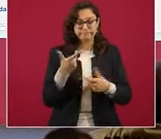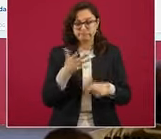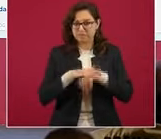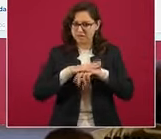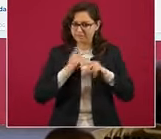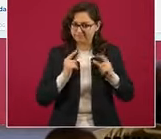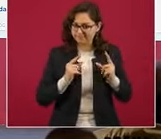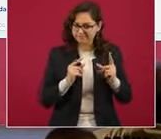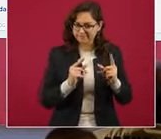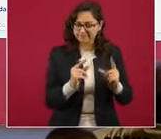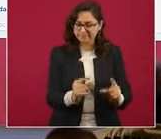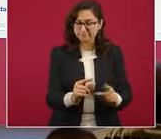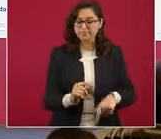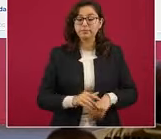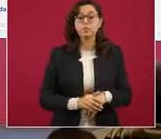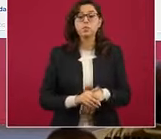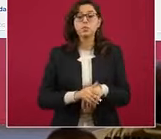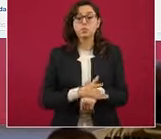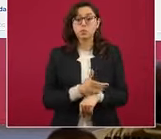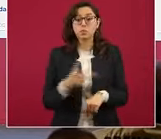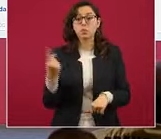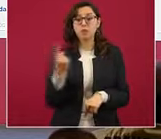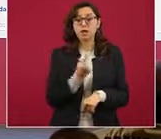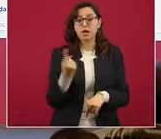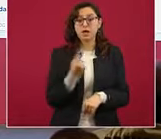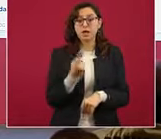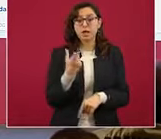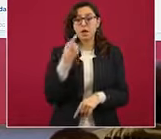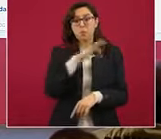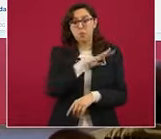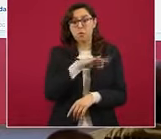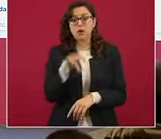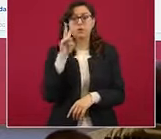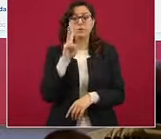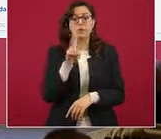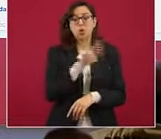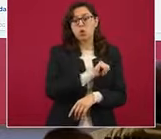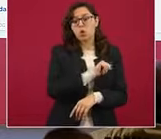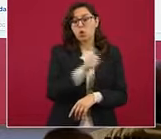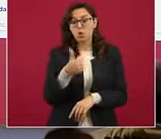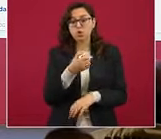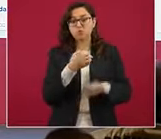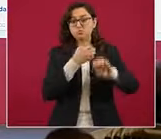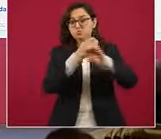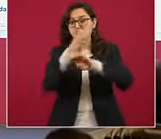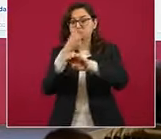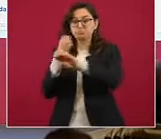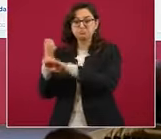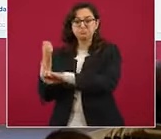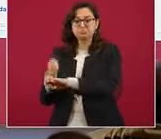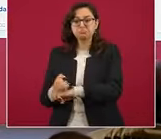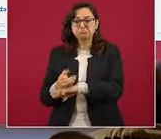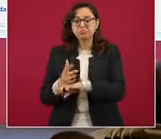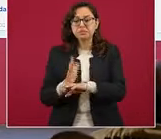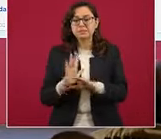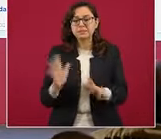capacidad, porque, como vemos, hay estados